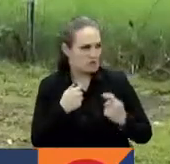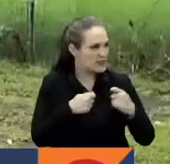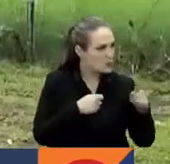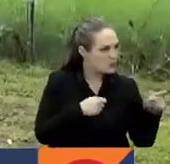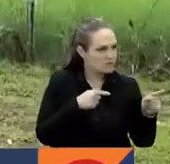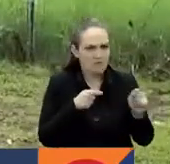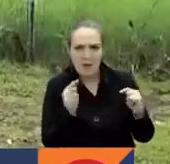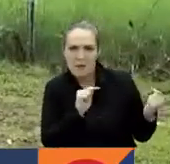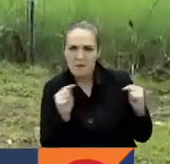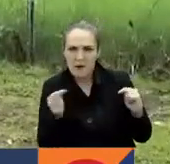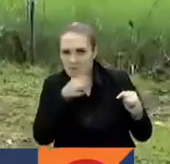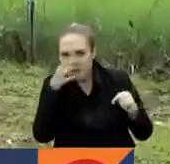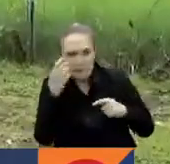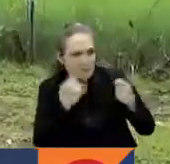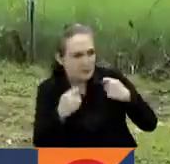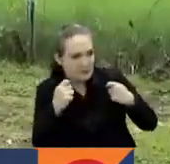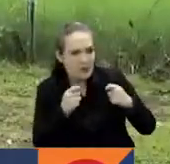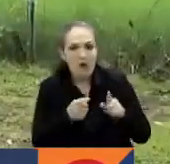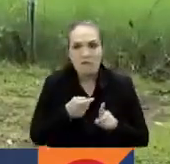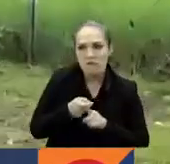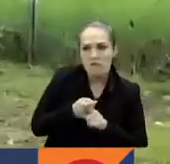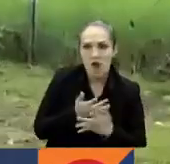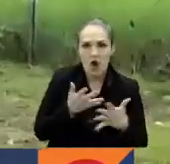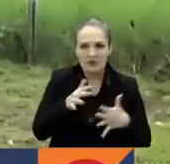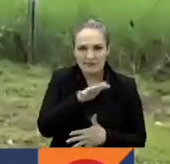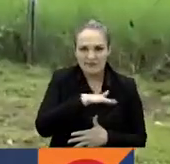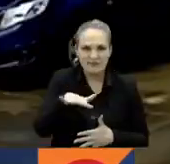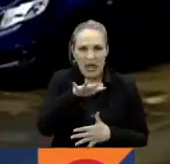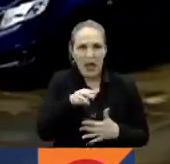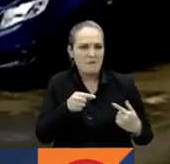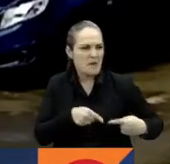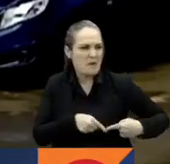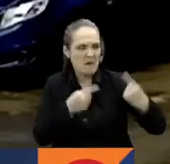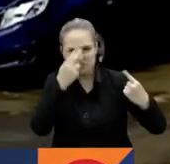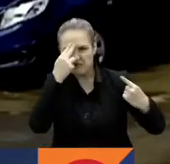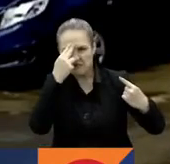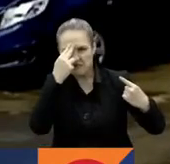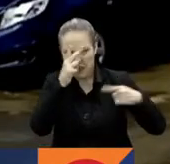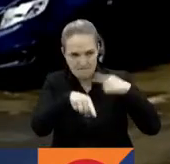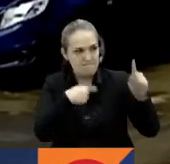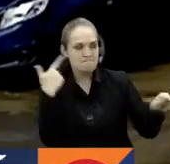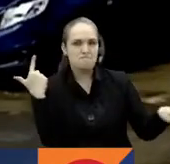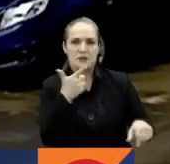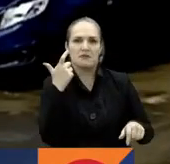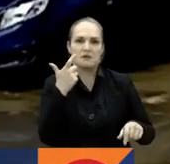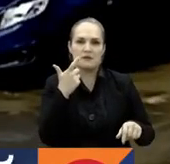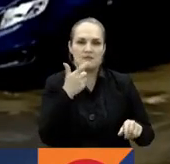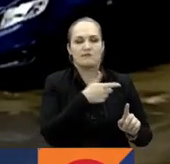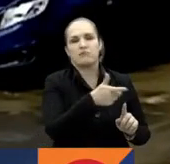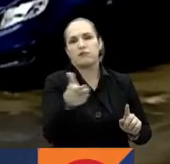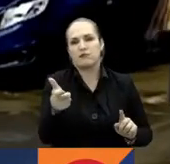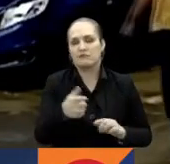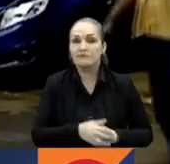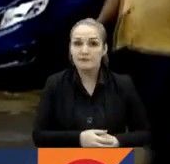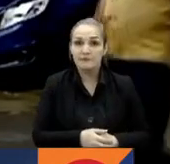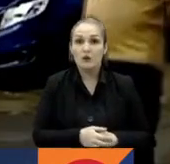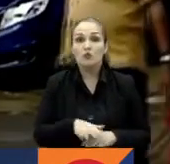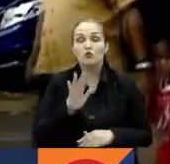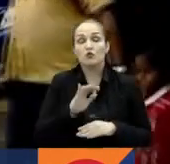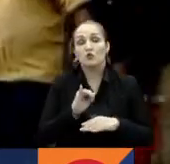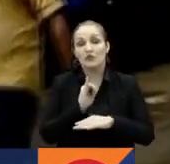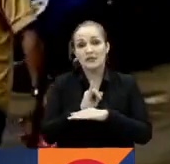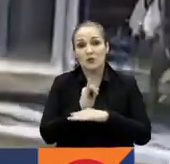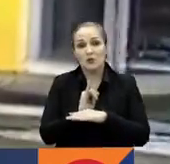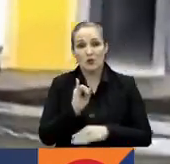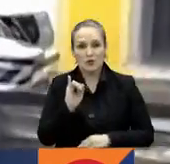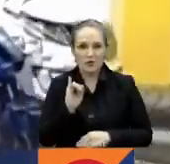dedican al narcotráfico y a la extorsión en esta región del departamento. El Instituto de Estudios para el Desarrollo y la Paz, INDEPAS, informó que